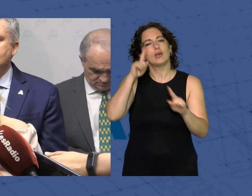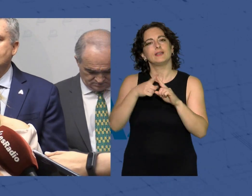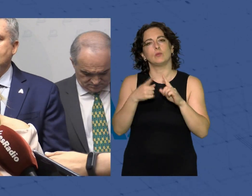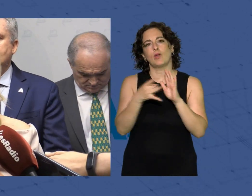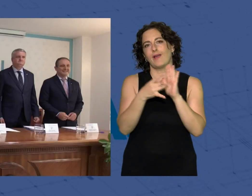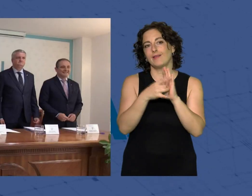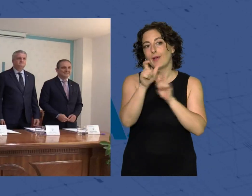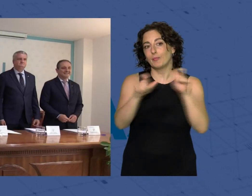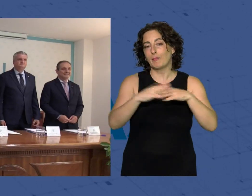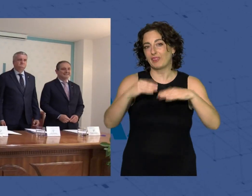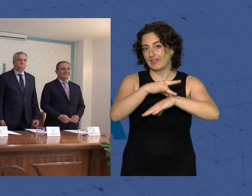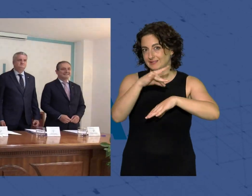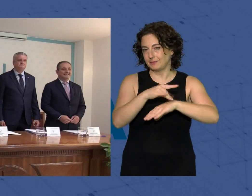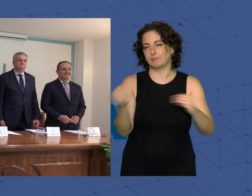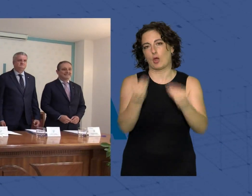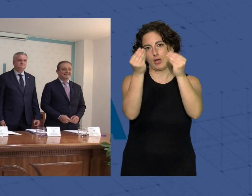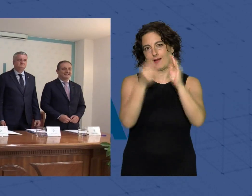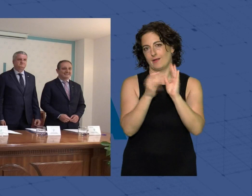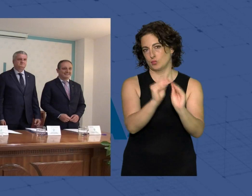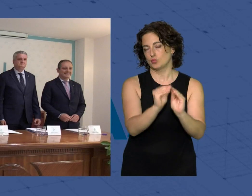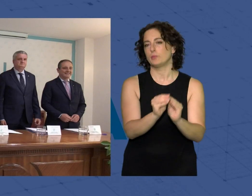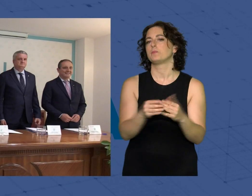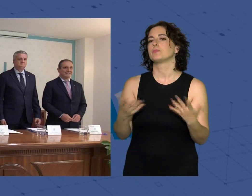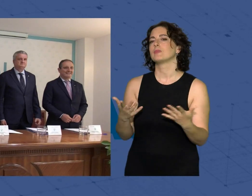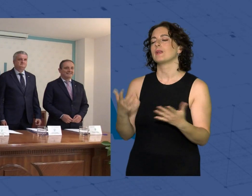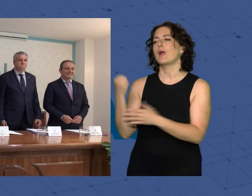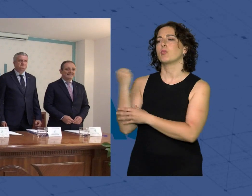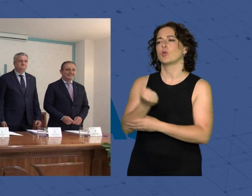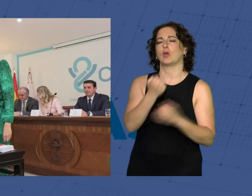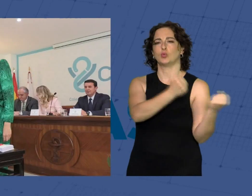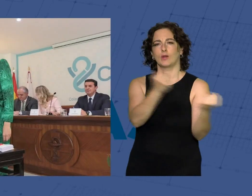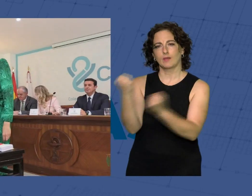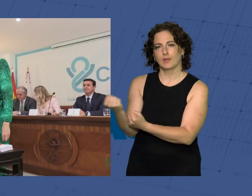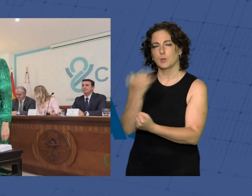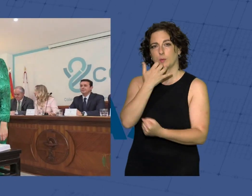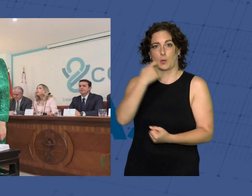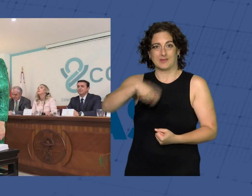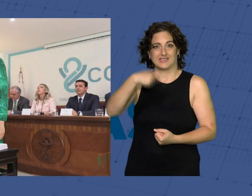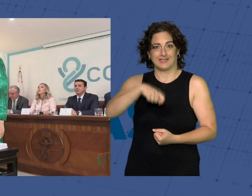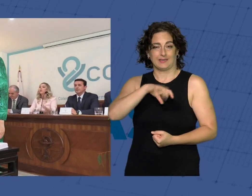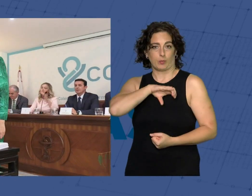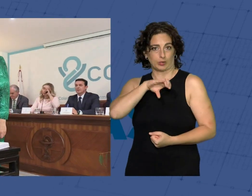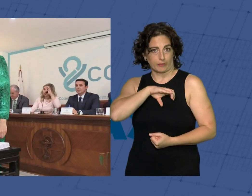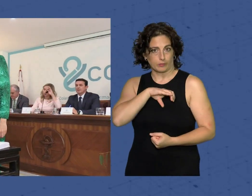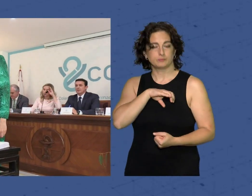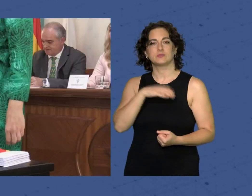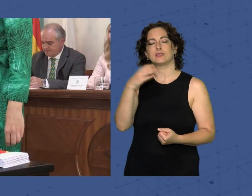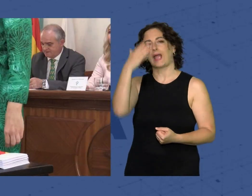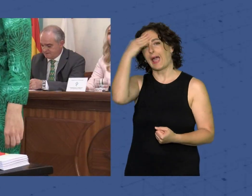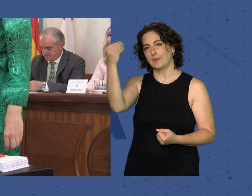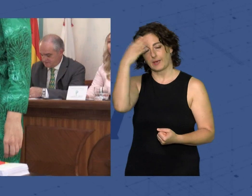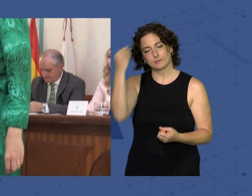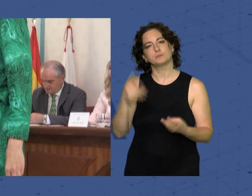de los pacientes un acto solemne que ha contado con un gran respaldo de autoridades como el presidente de la diputación Javier Aureliano